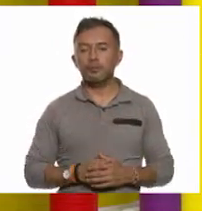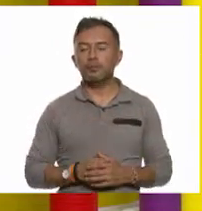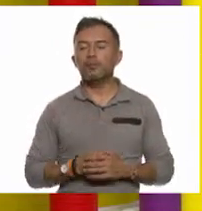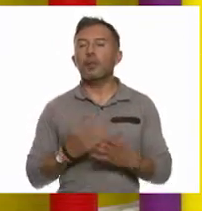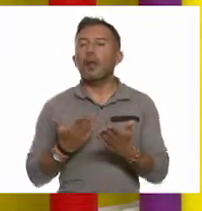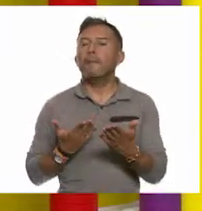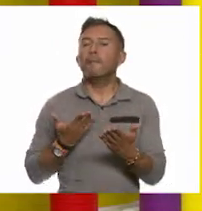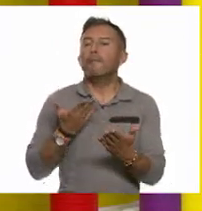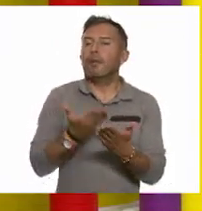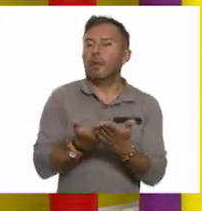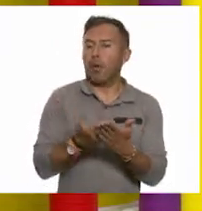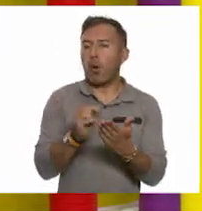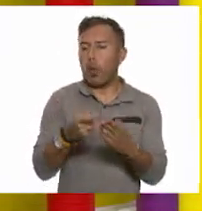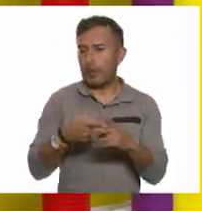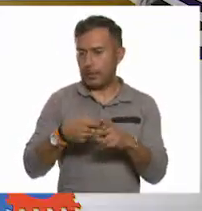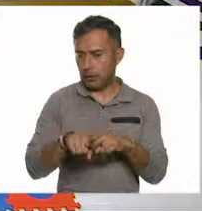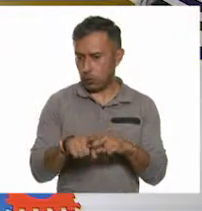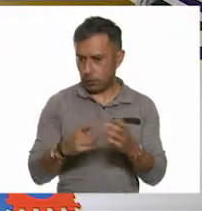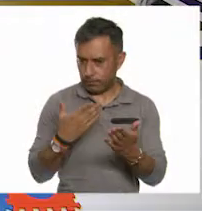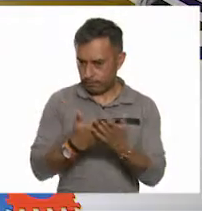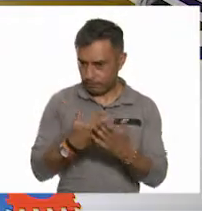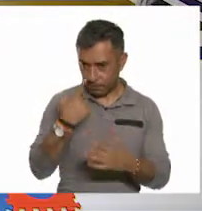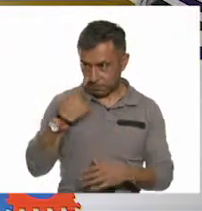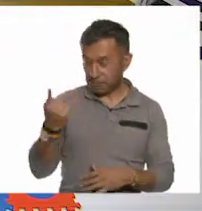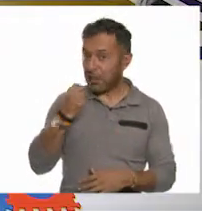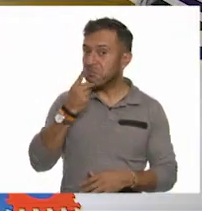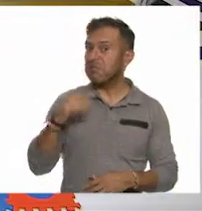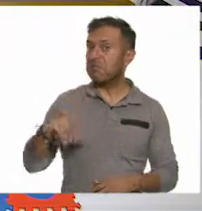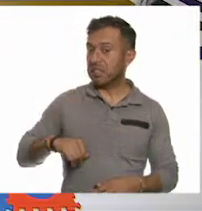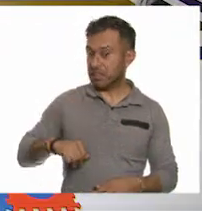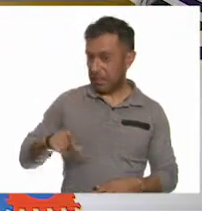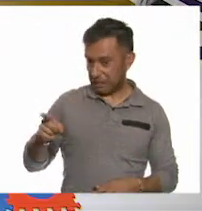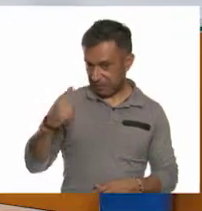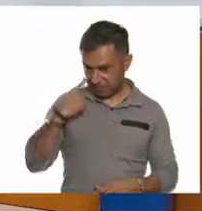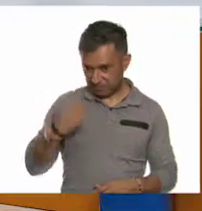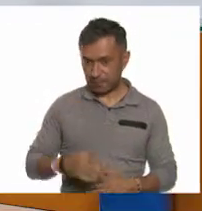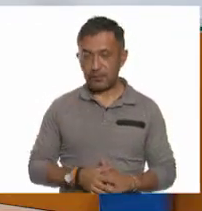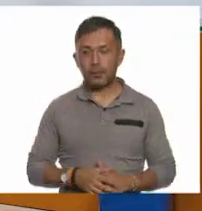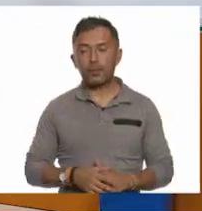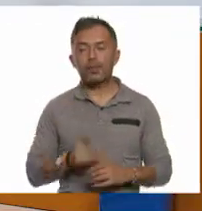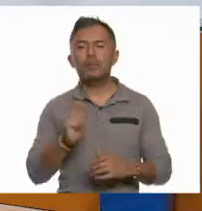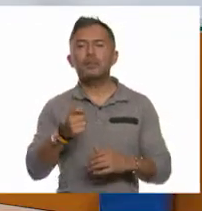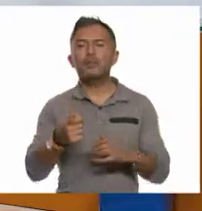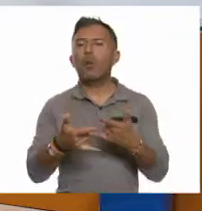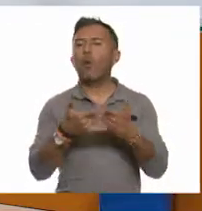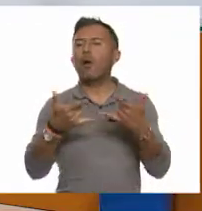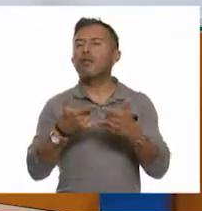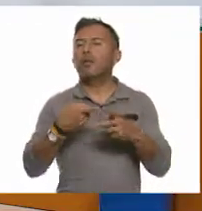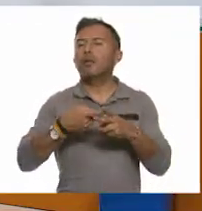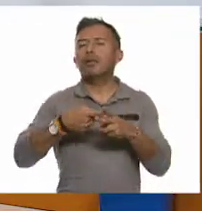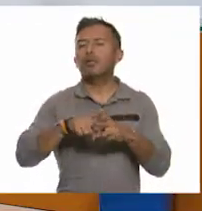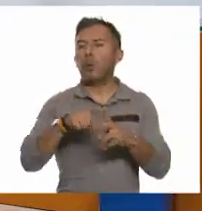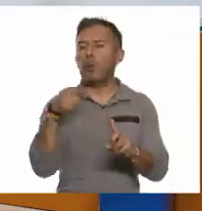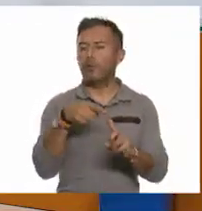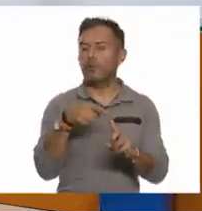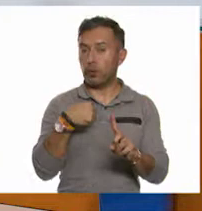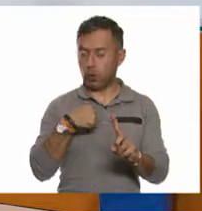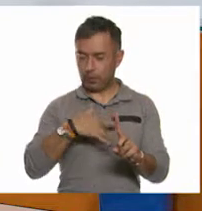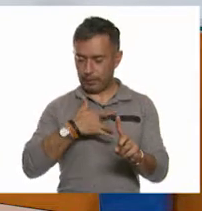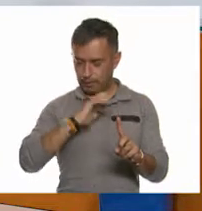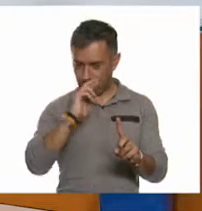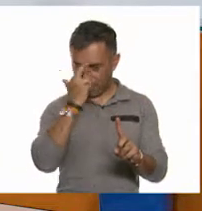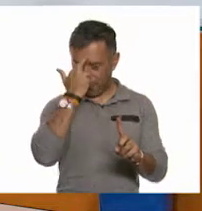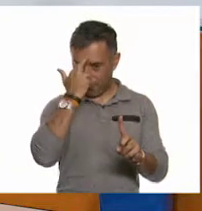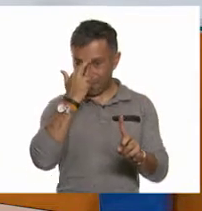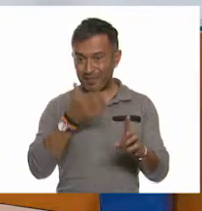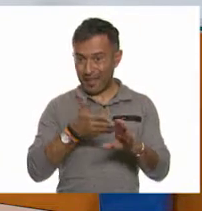planteamiento o inicio. Ah, esto es muy interesante. A Es ver. el inicio de los cuentos. Yo recuerdo que en el